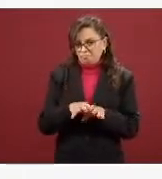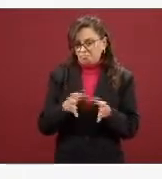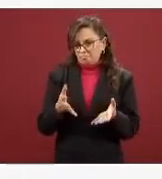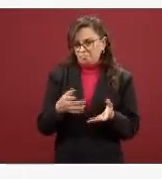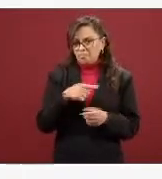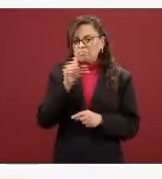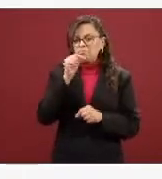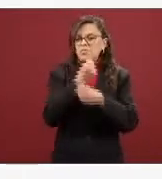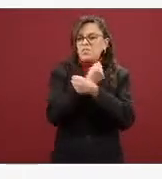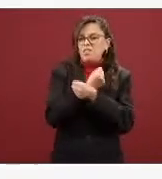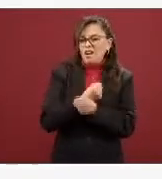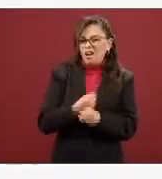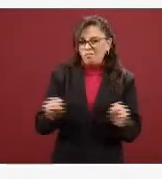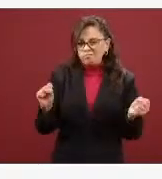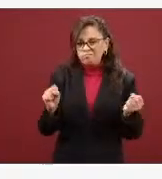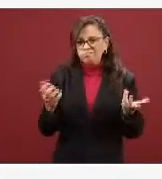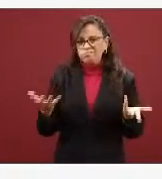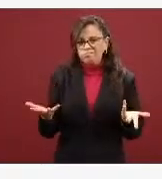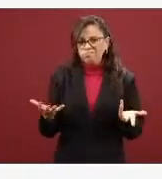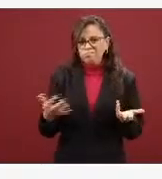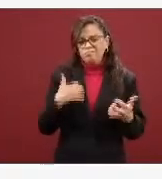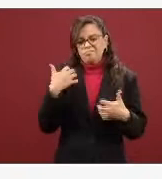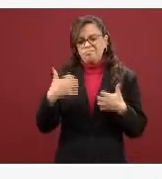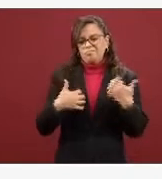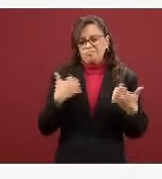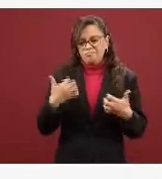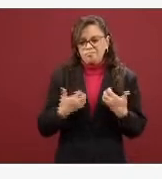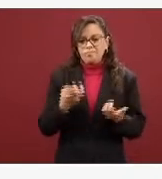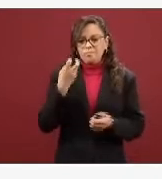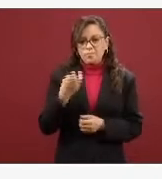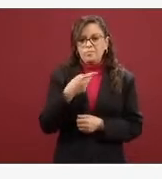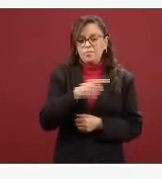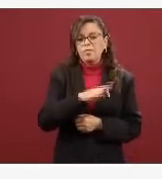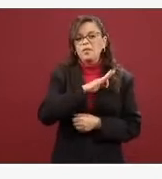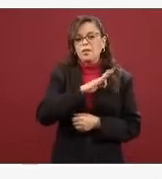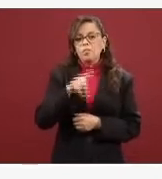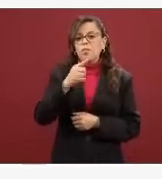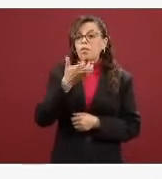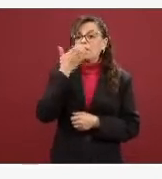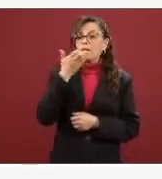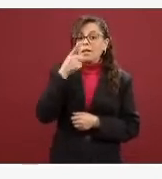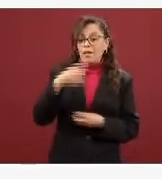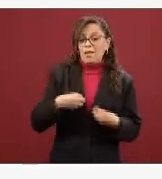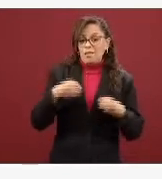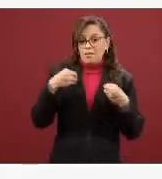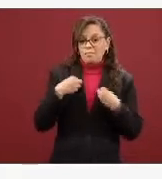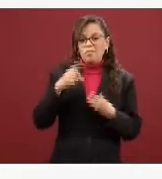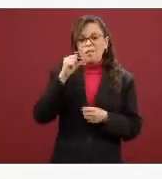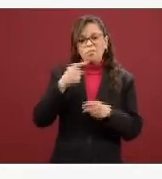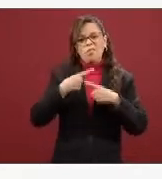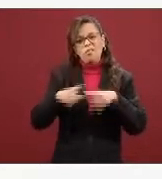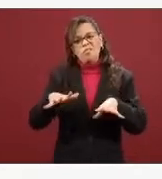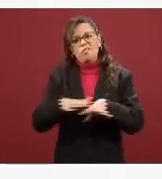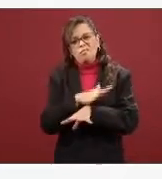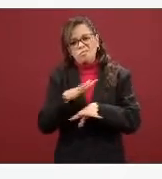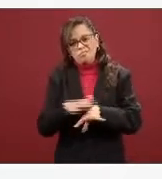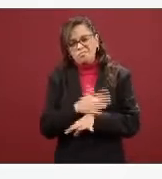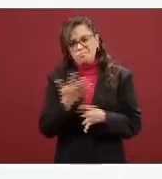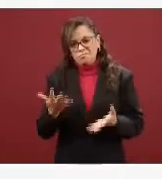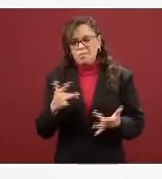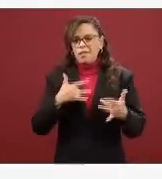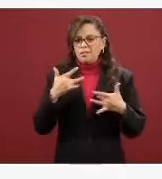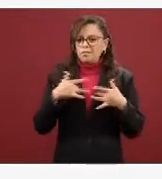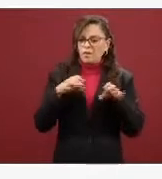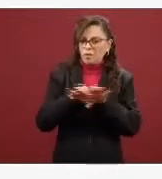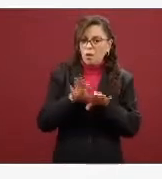hastío, y eso pueda generar un desánimo para realizar las actividades comunes, así como puede generar algunos cambios emocionales, además de que